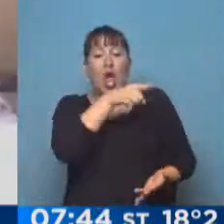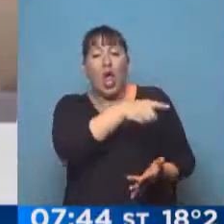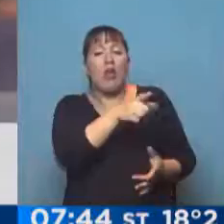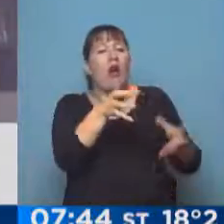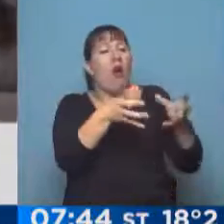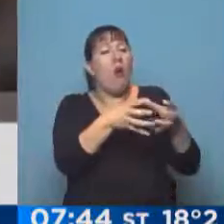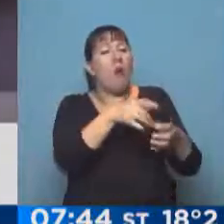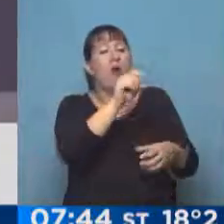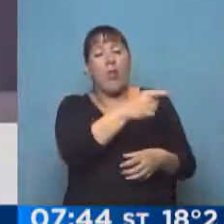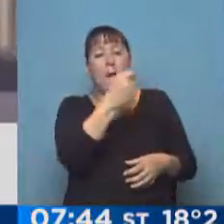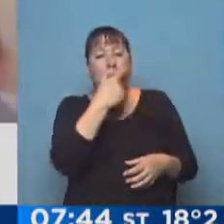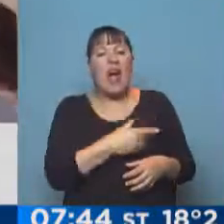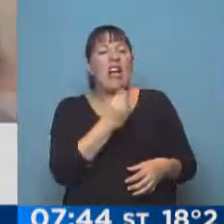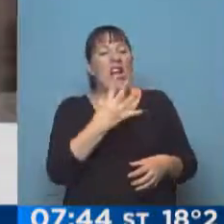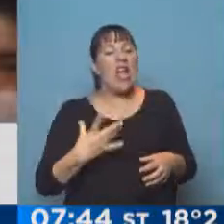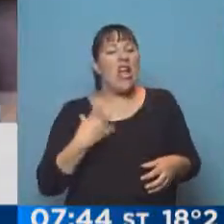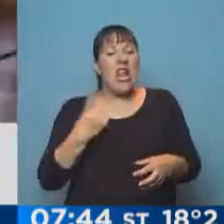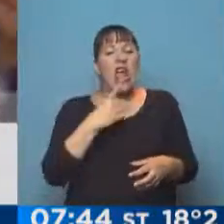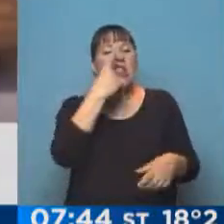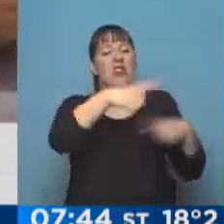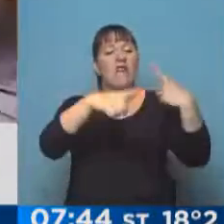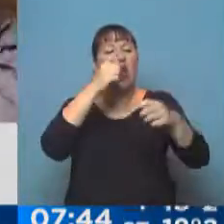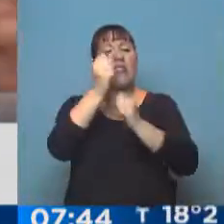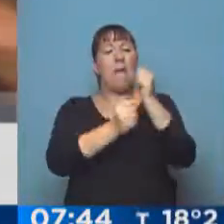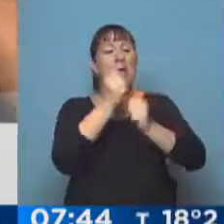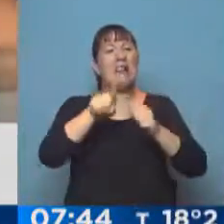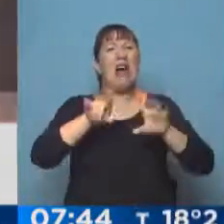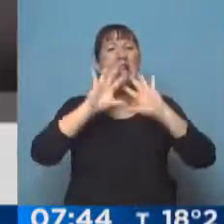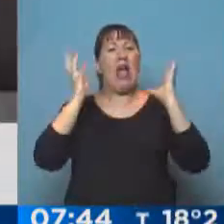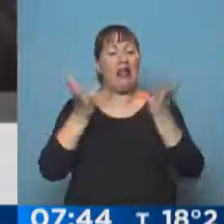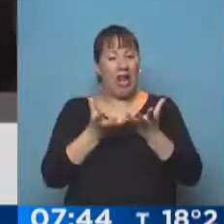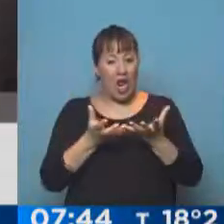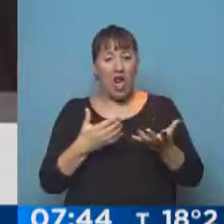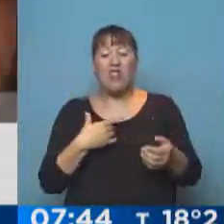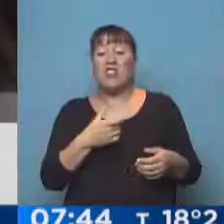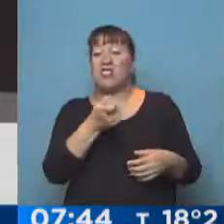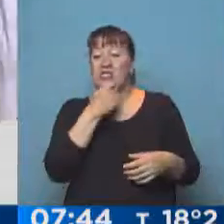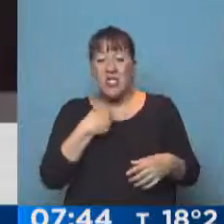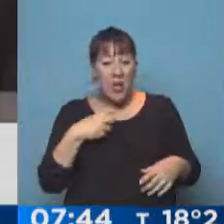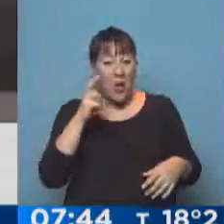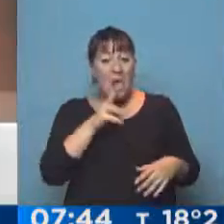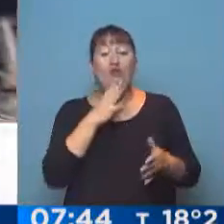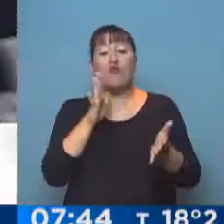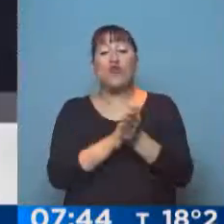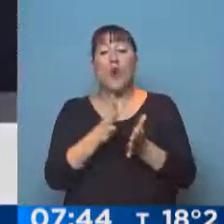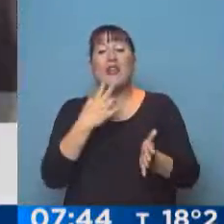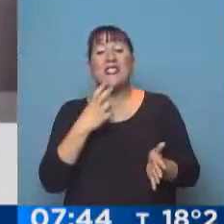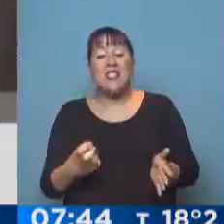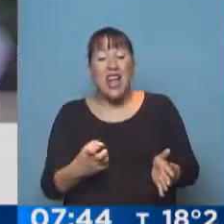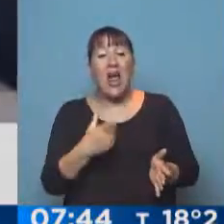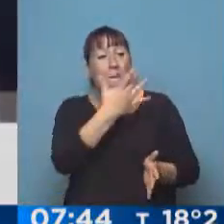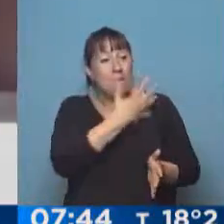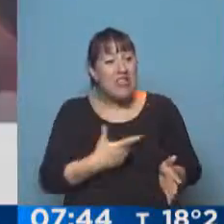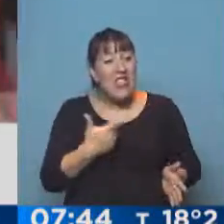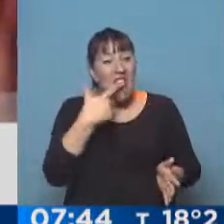son gerentes que vienen de distintas empresas, inclusive internacionales. Si vamos a dejarnos guiar en el tema energético por un gerente de Shell, así nos va